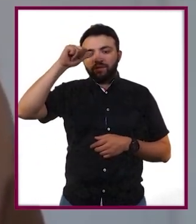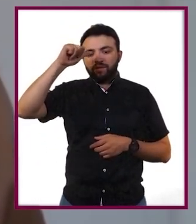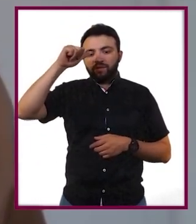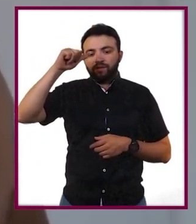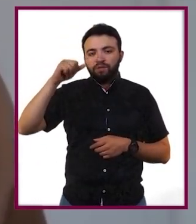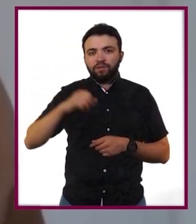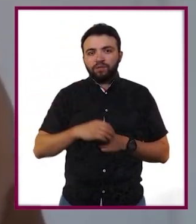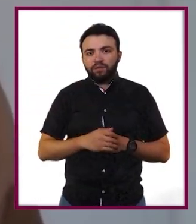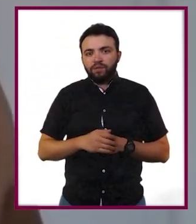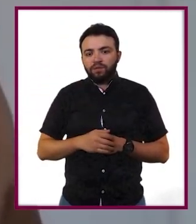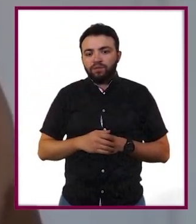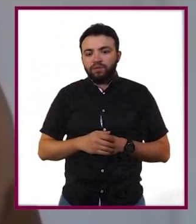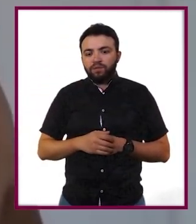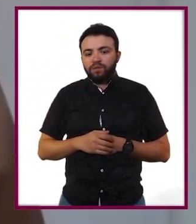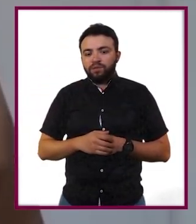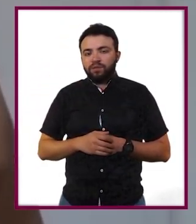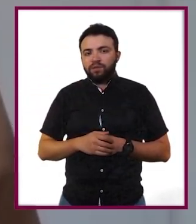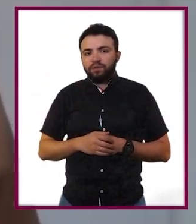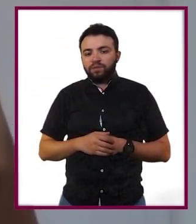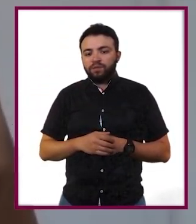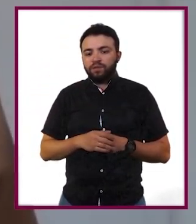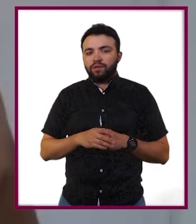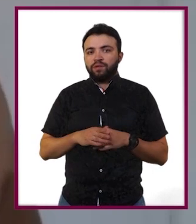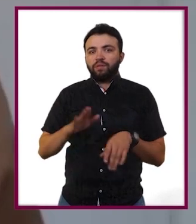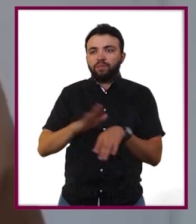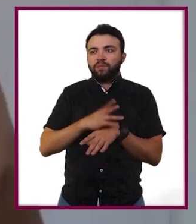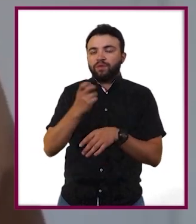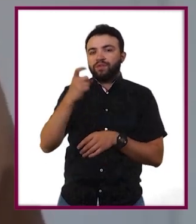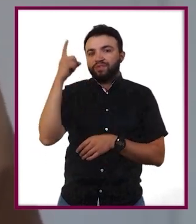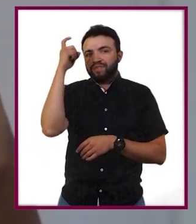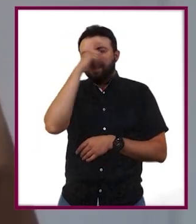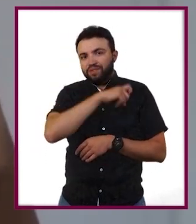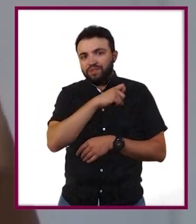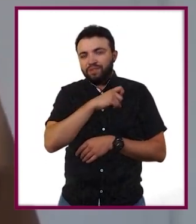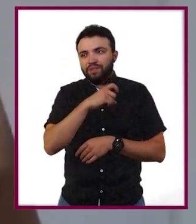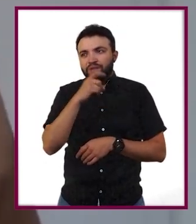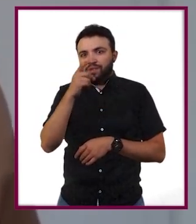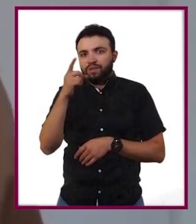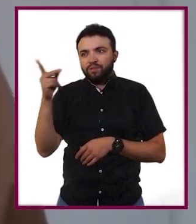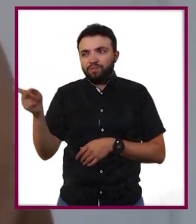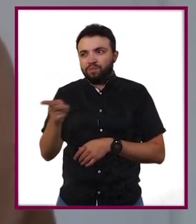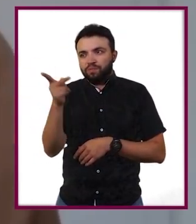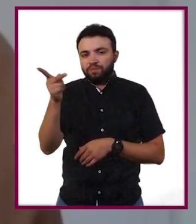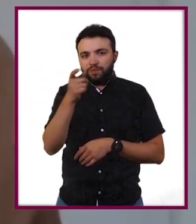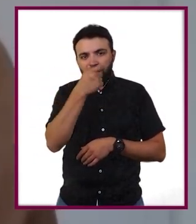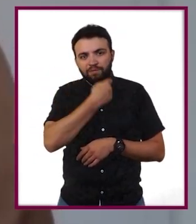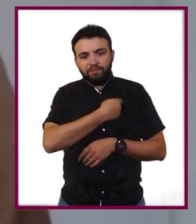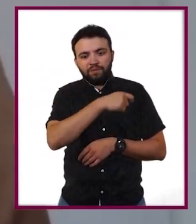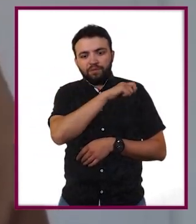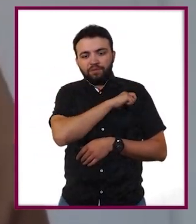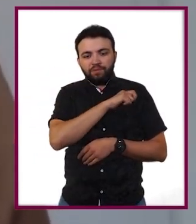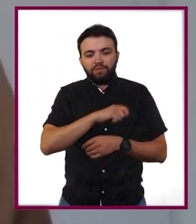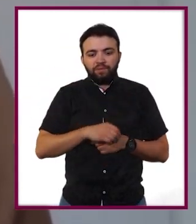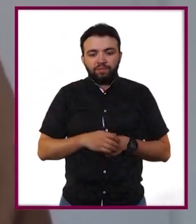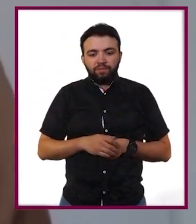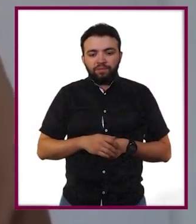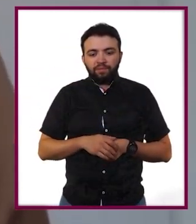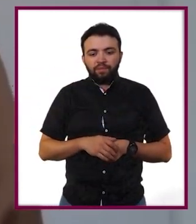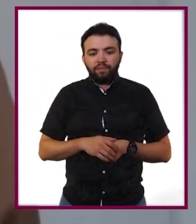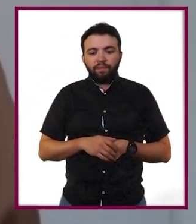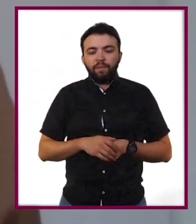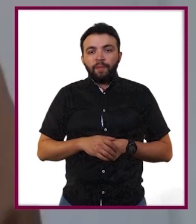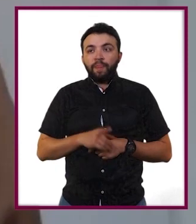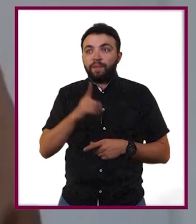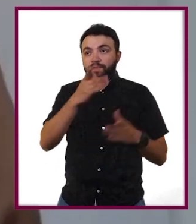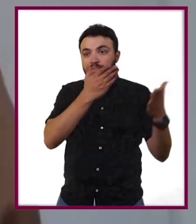apellido el lugar de donde provienen. Entonces, por eso inferimos que es del pueblo de Tembleque en España. Y